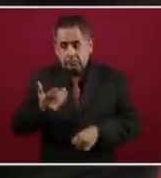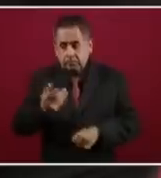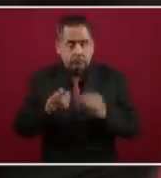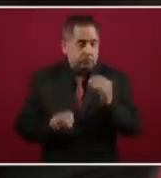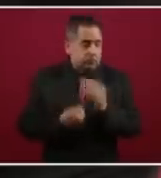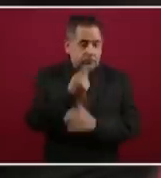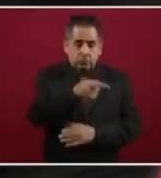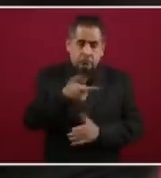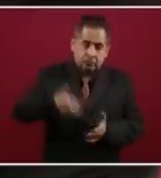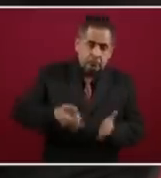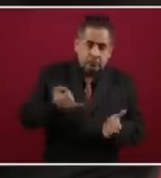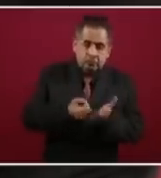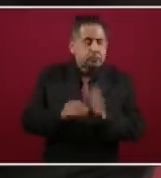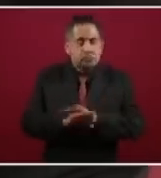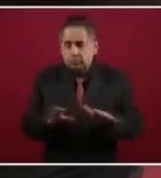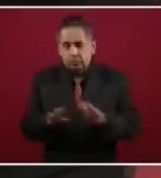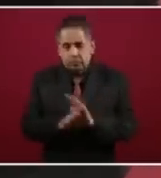nuevos.